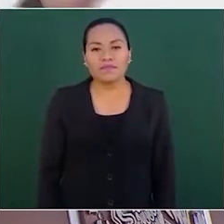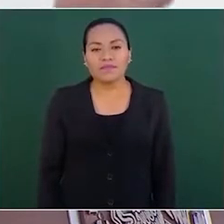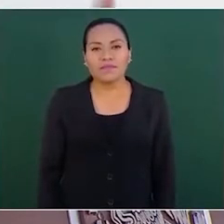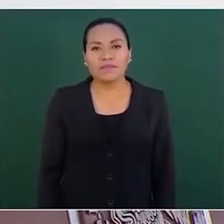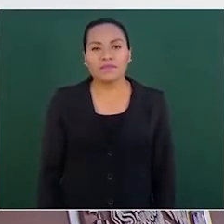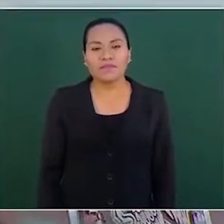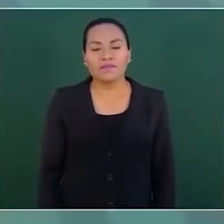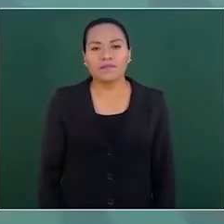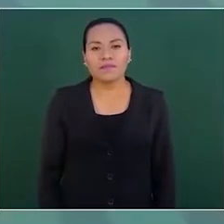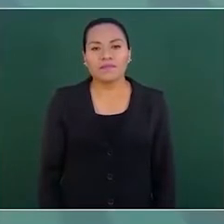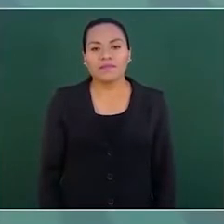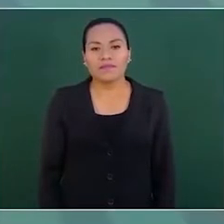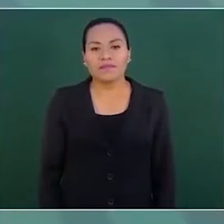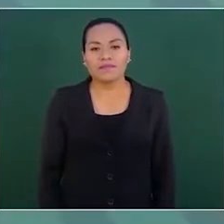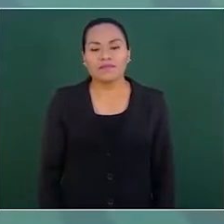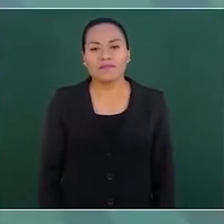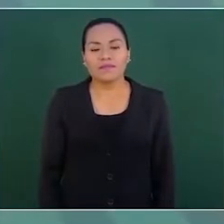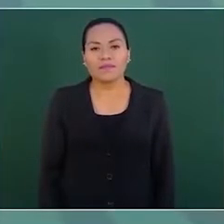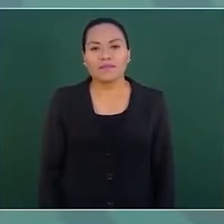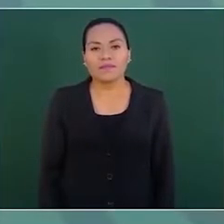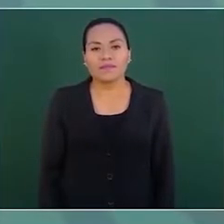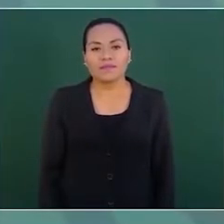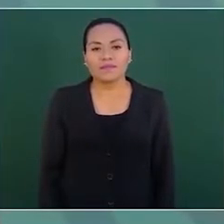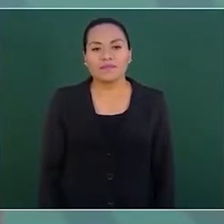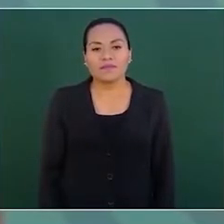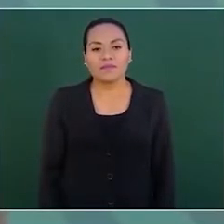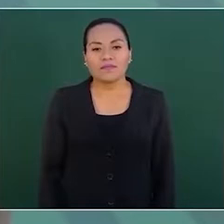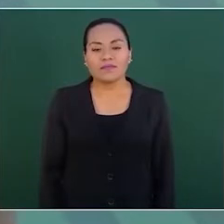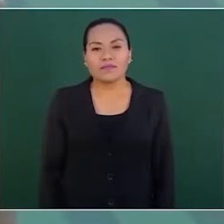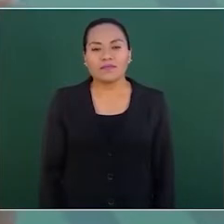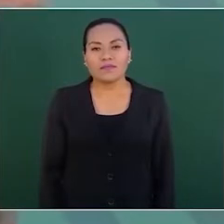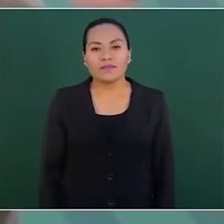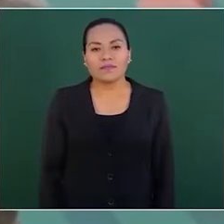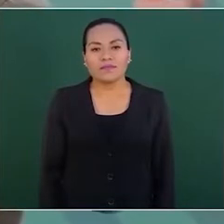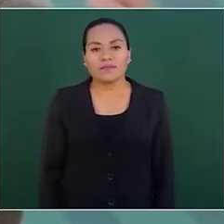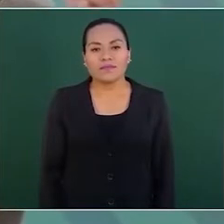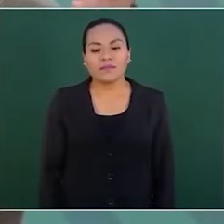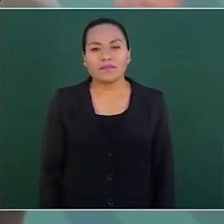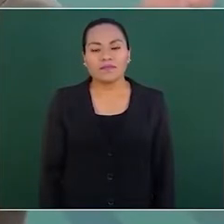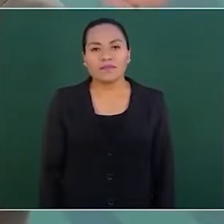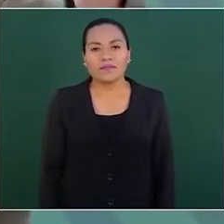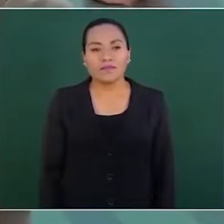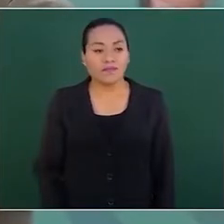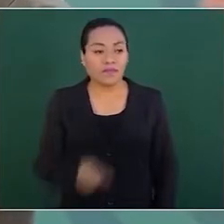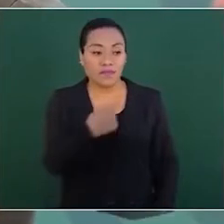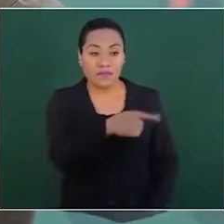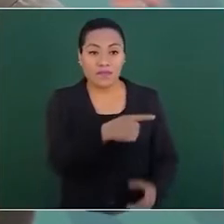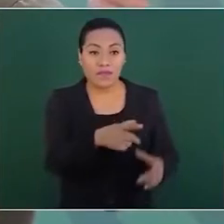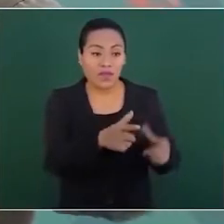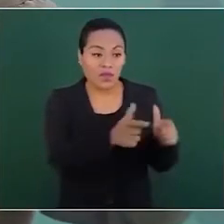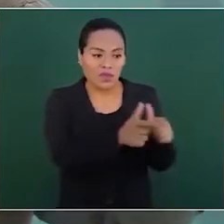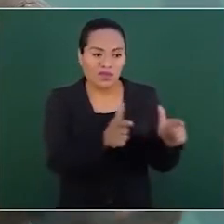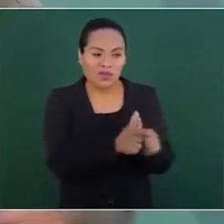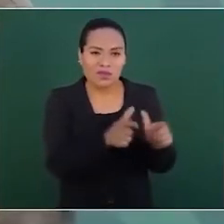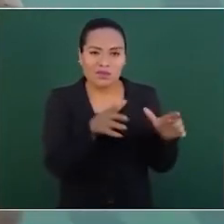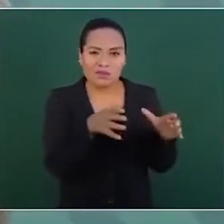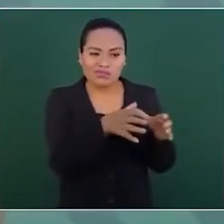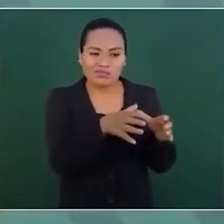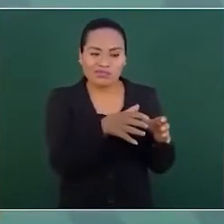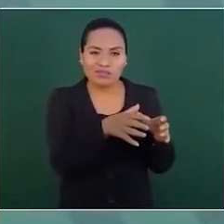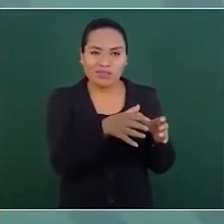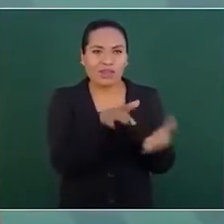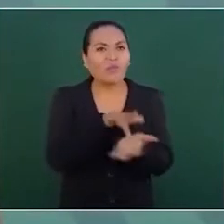pertenece pues al grupo que apoya al